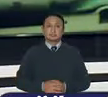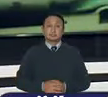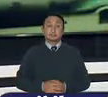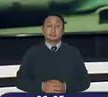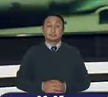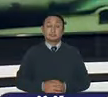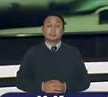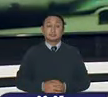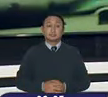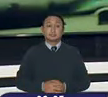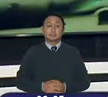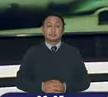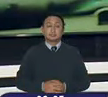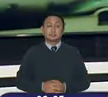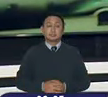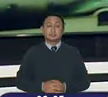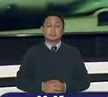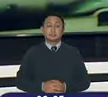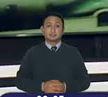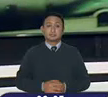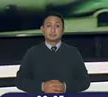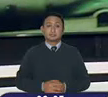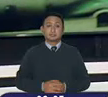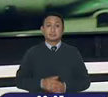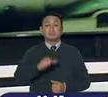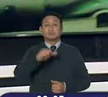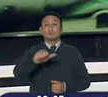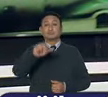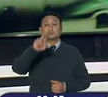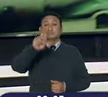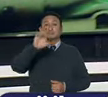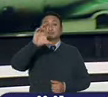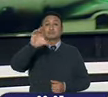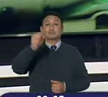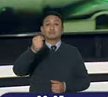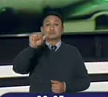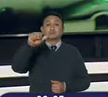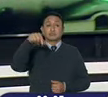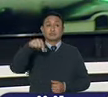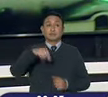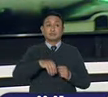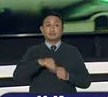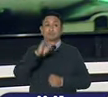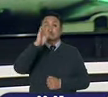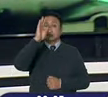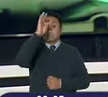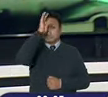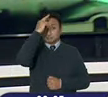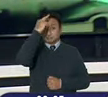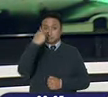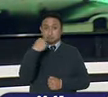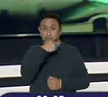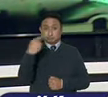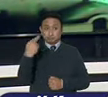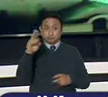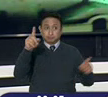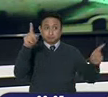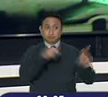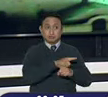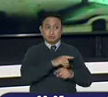de Aseguramiento de la Calidad de los Servicios de Salud clausuró una clínica de rehabilitación que funcionaba de manera clandestina en